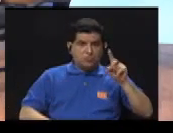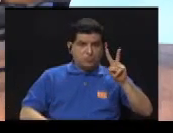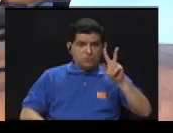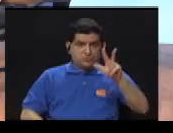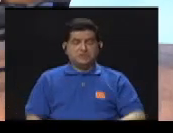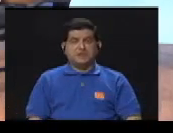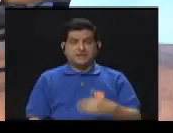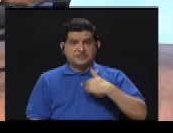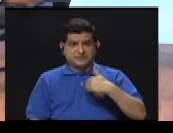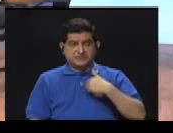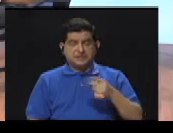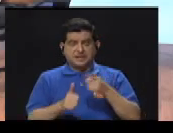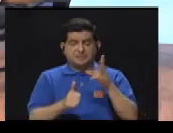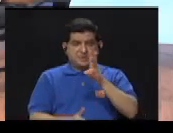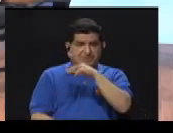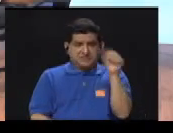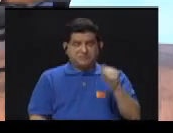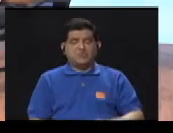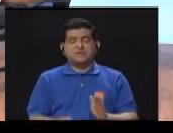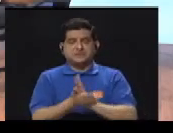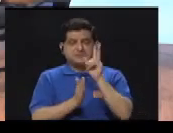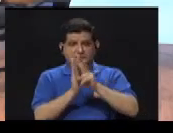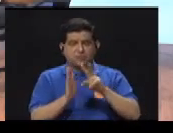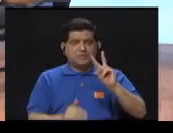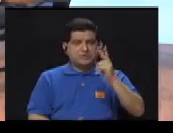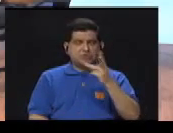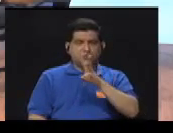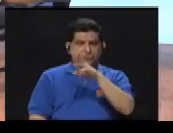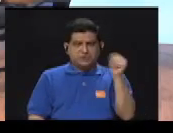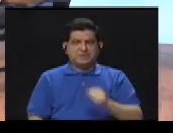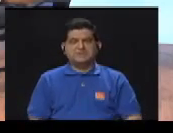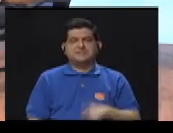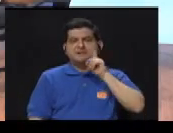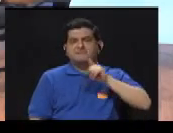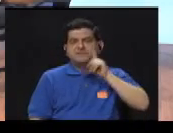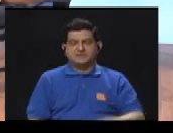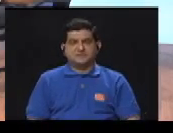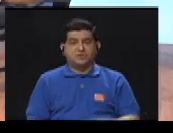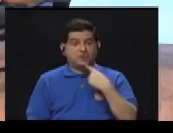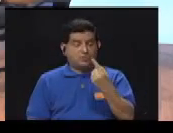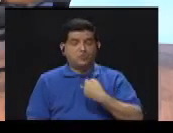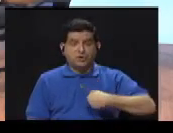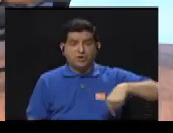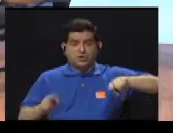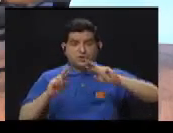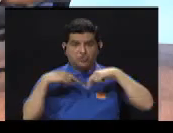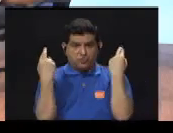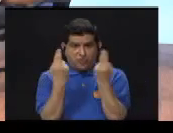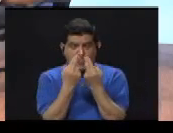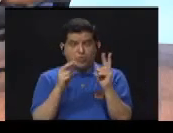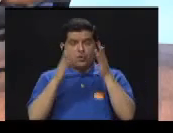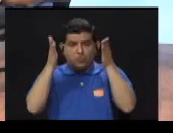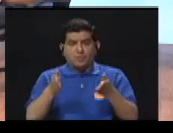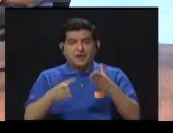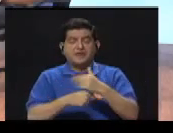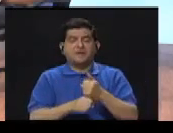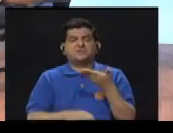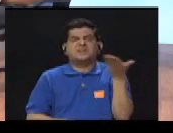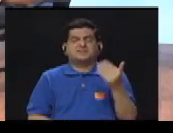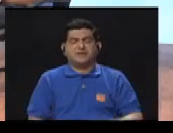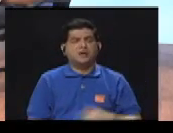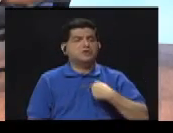anuales. En primer semestre es documental y en segundo ficción. Entonces, como les contaba, yo me reuní con mis compañeros a ver qué hacíamos.